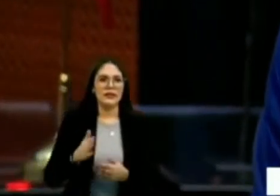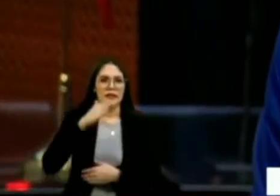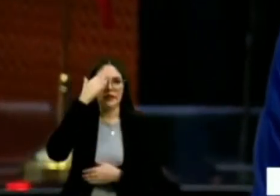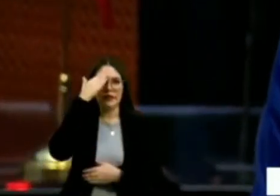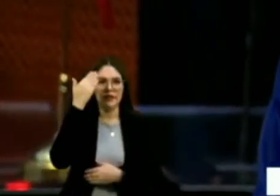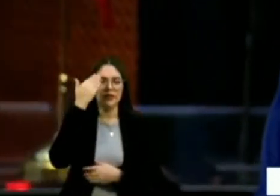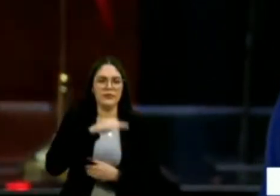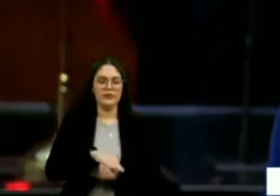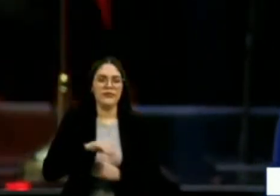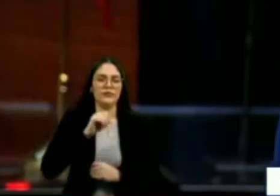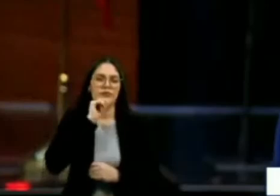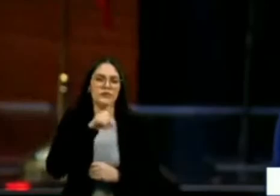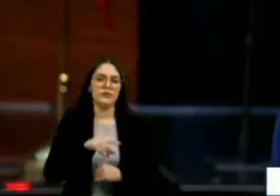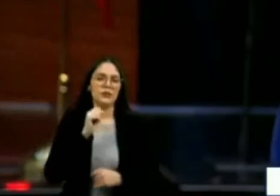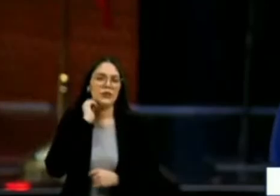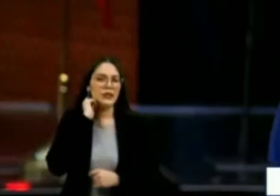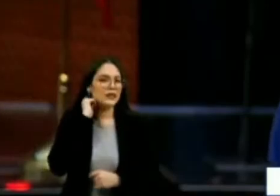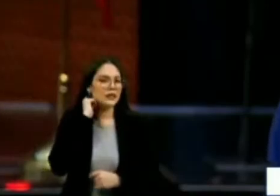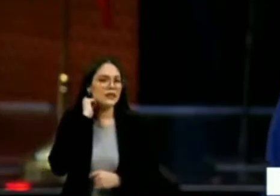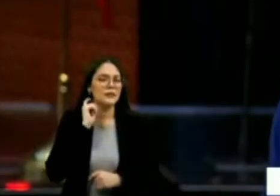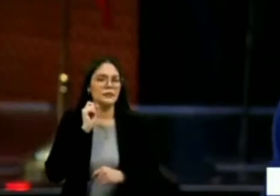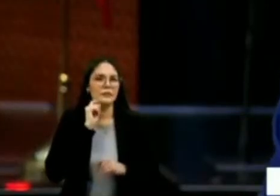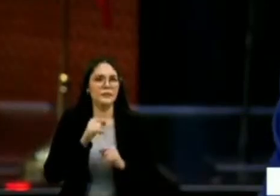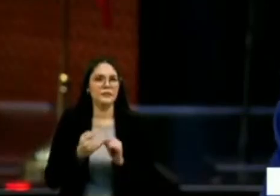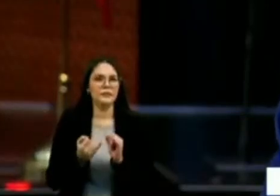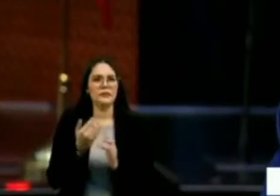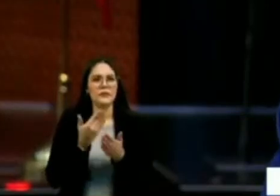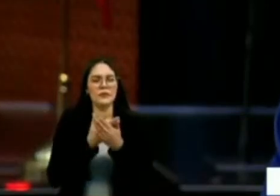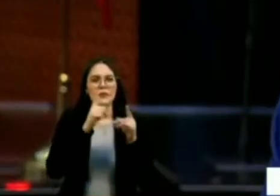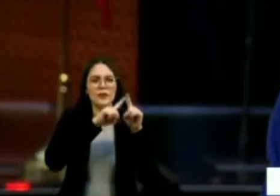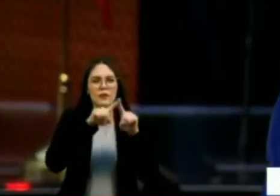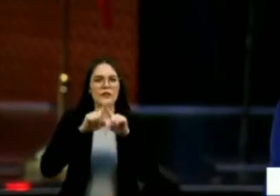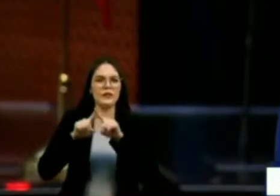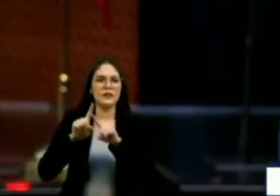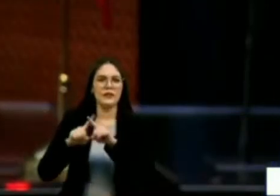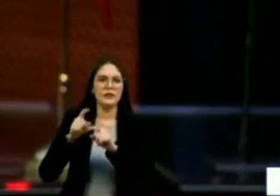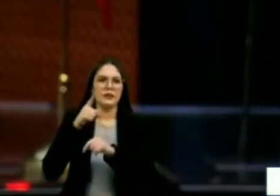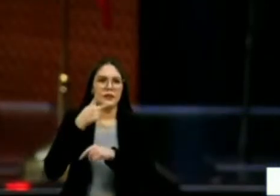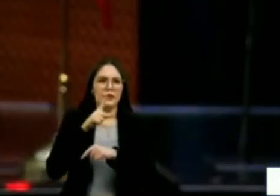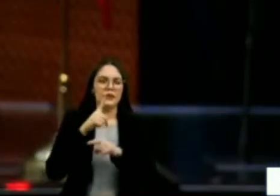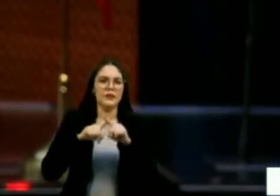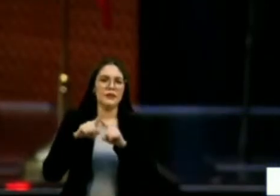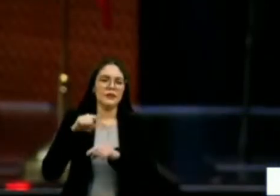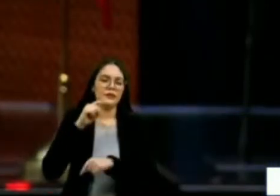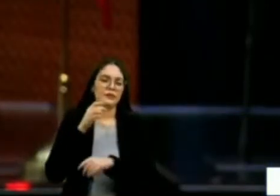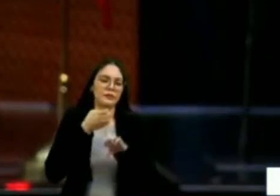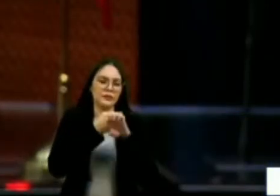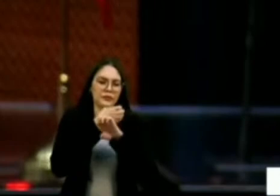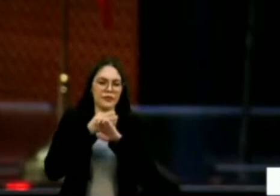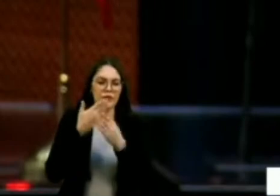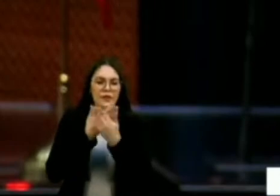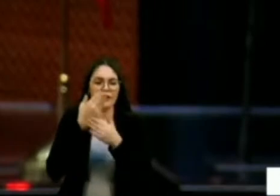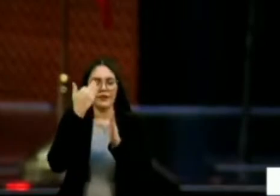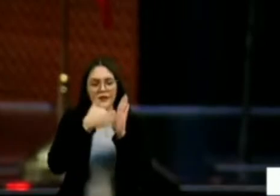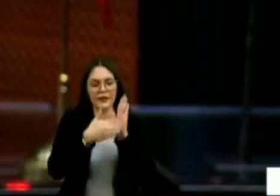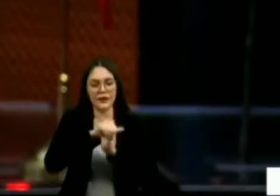presionando, utilizando a las fiscalías de los estados para obtener los votos que les faltan.